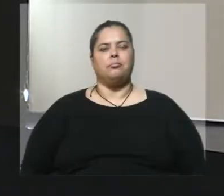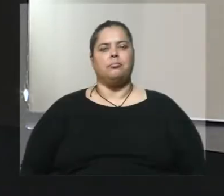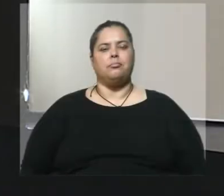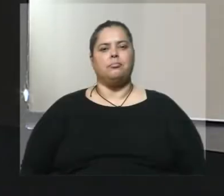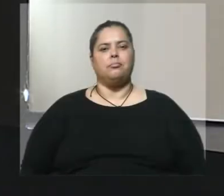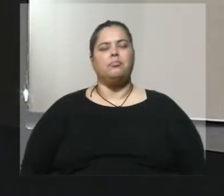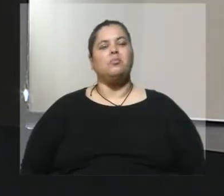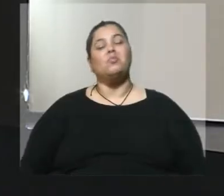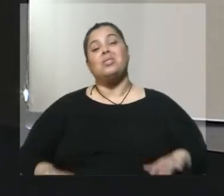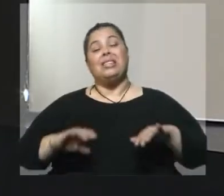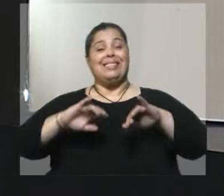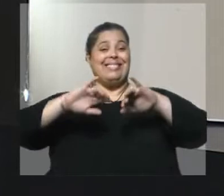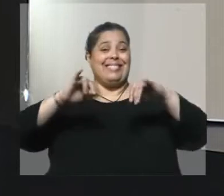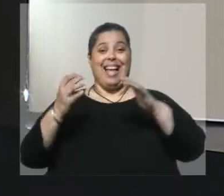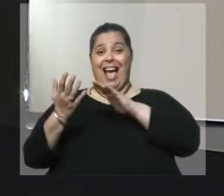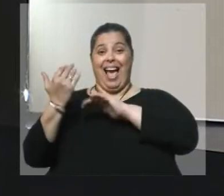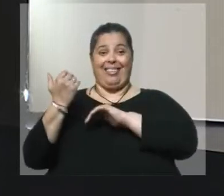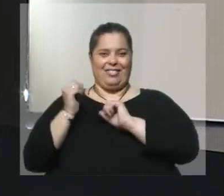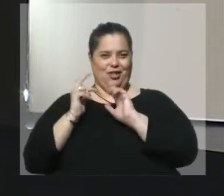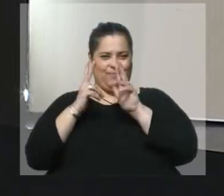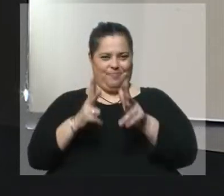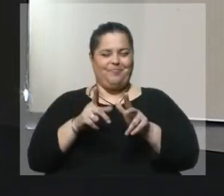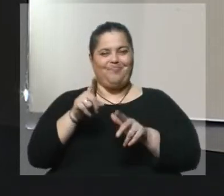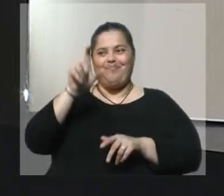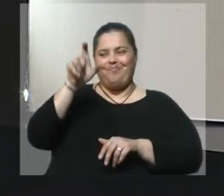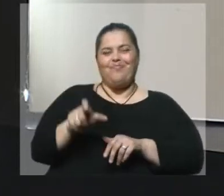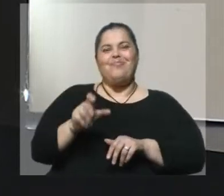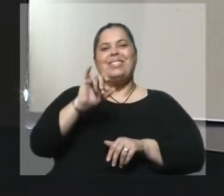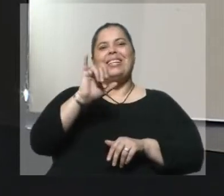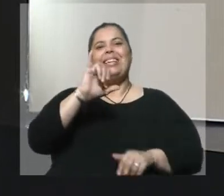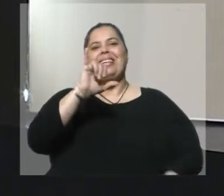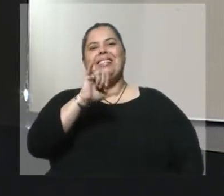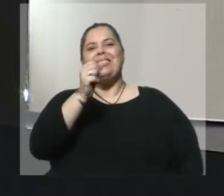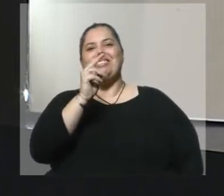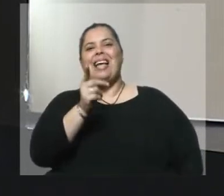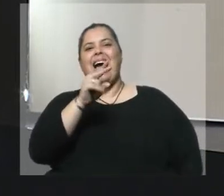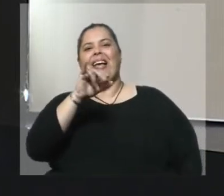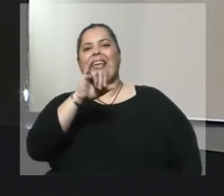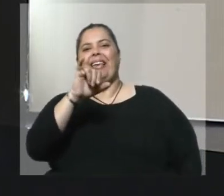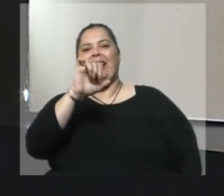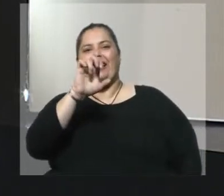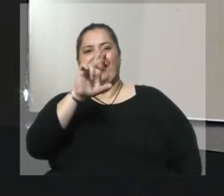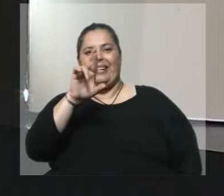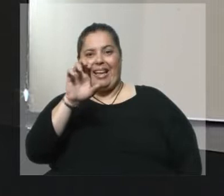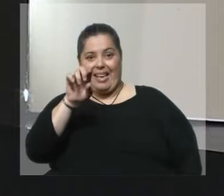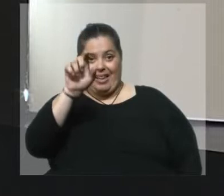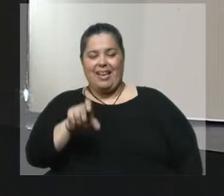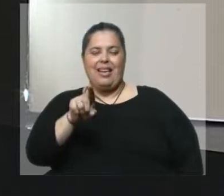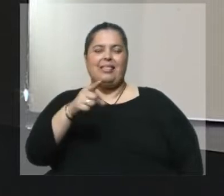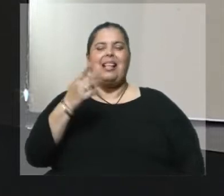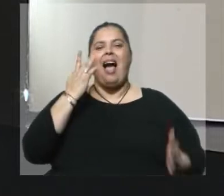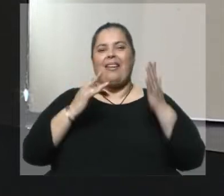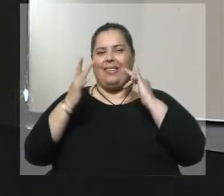Señores, se los decía yo hace un ratito, ¿verdad? Gastón Izaguirre es un hombre múltiple, es artista plástico, también